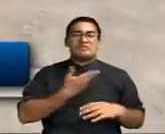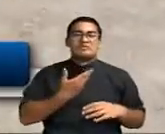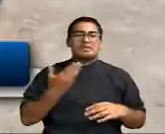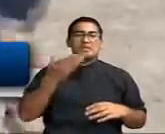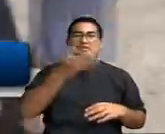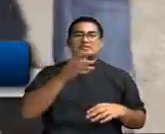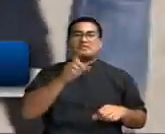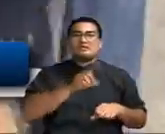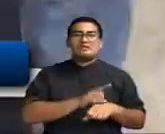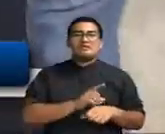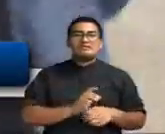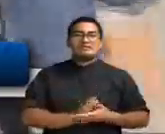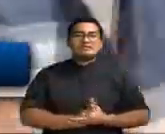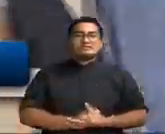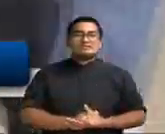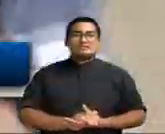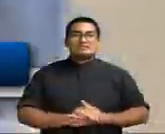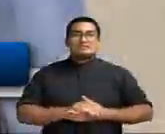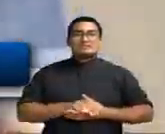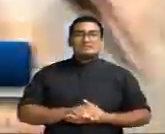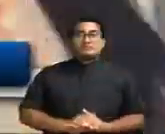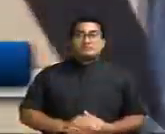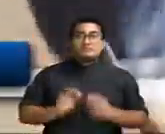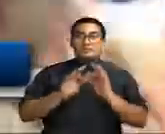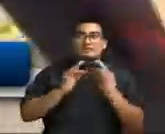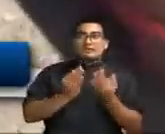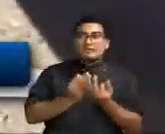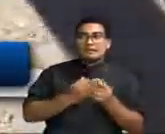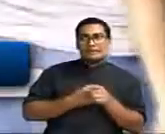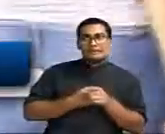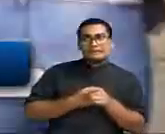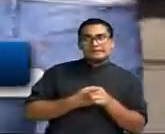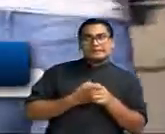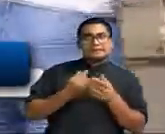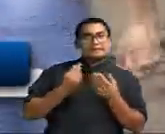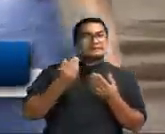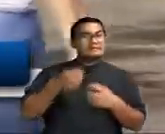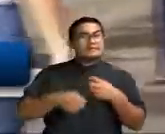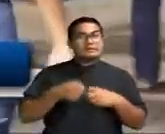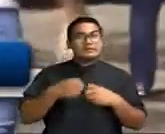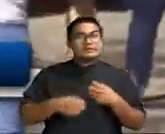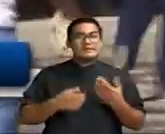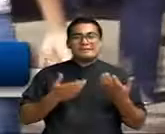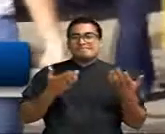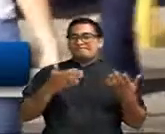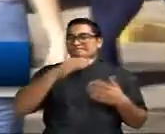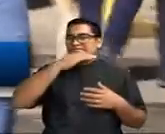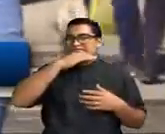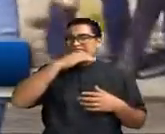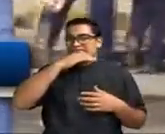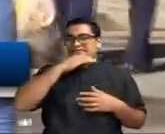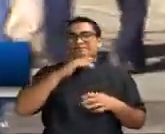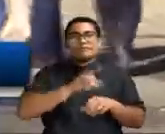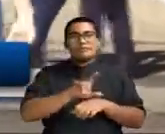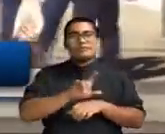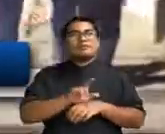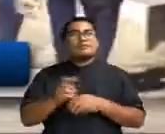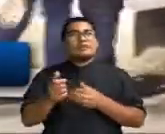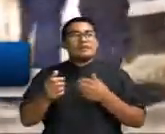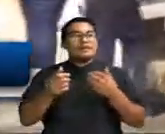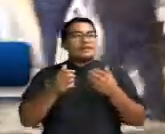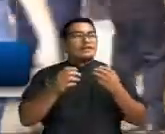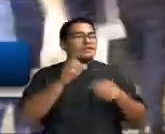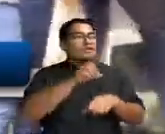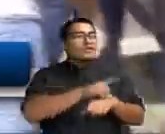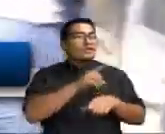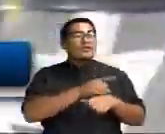ayuda, ¿verdad? Hasta que ya los familiares ven que ya están en una situación bastante desesperante, entonces sí le buscan ayuda al